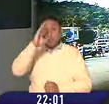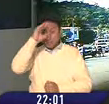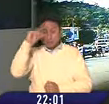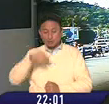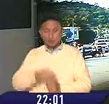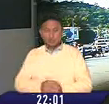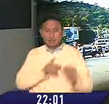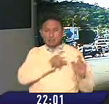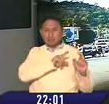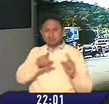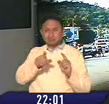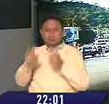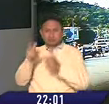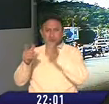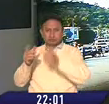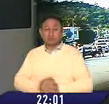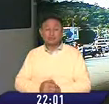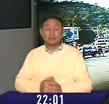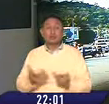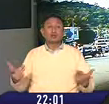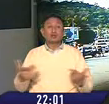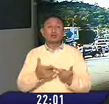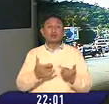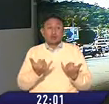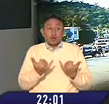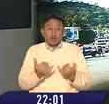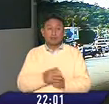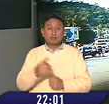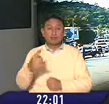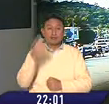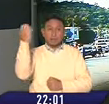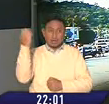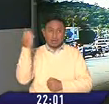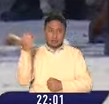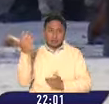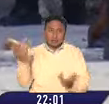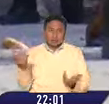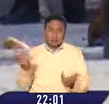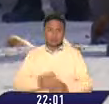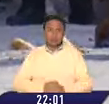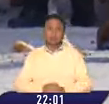por delincuentes. Esto en medio de un estado de excepción.